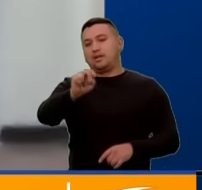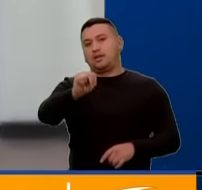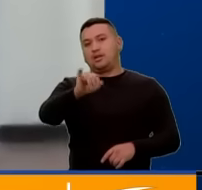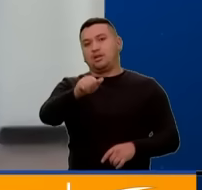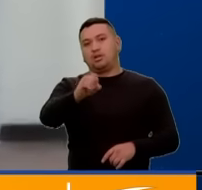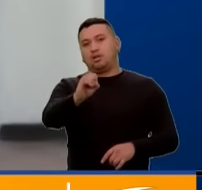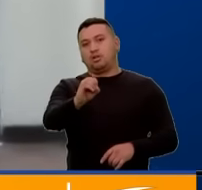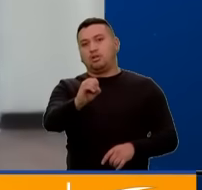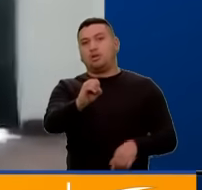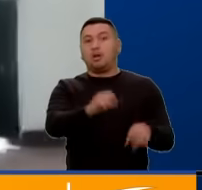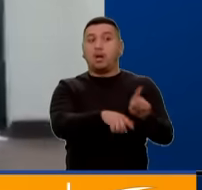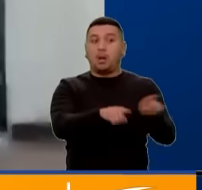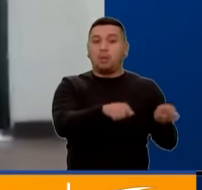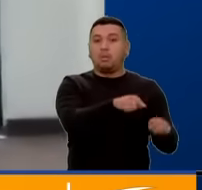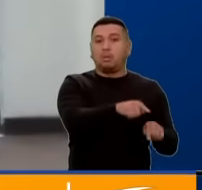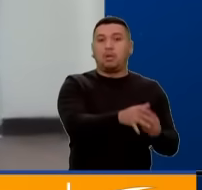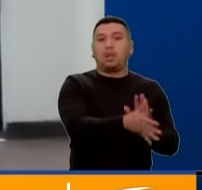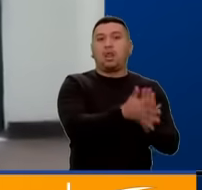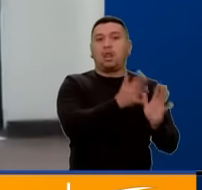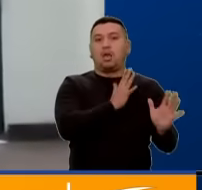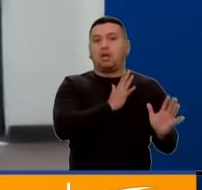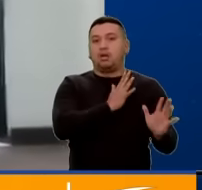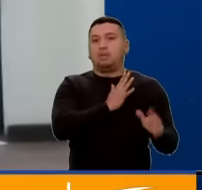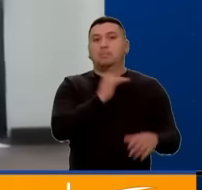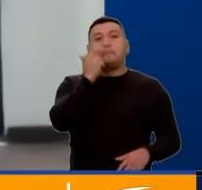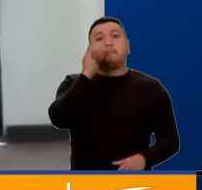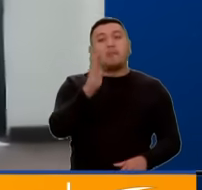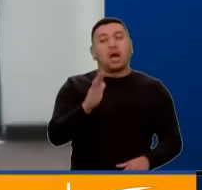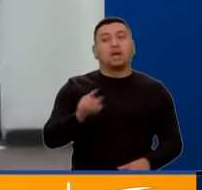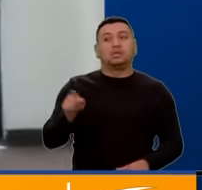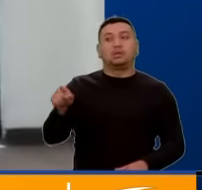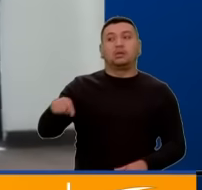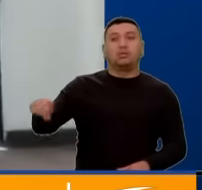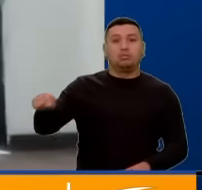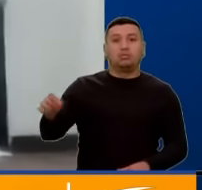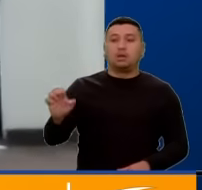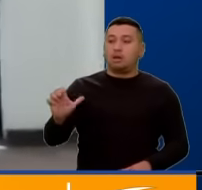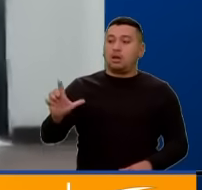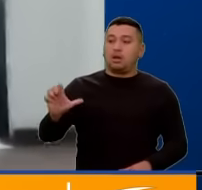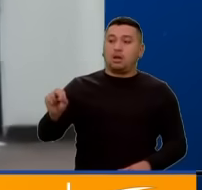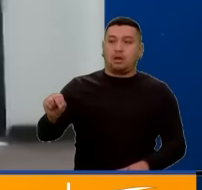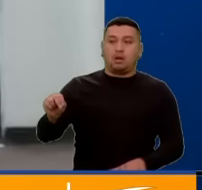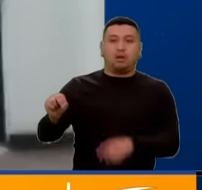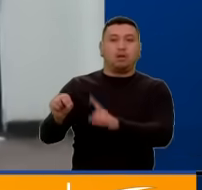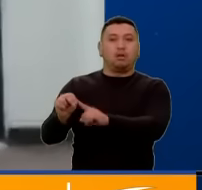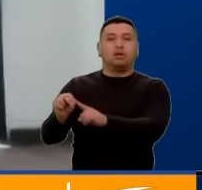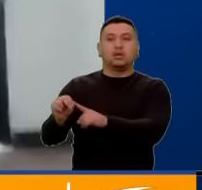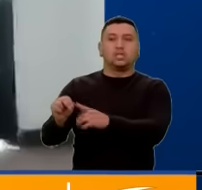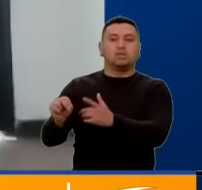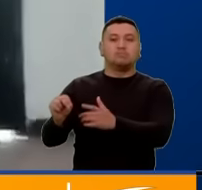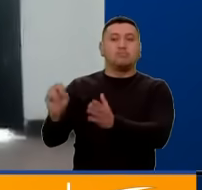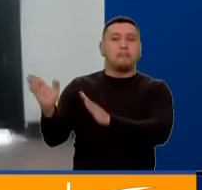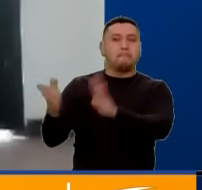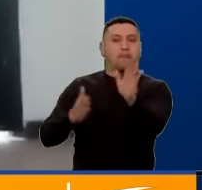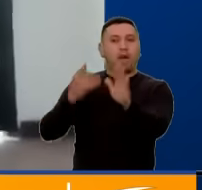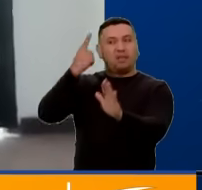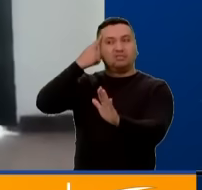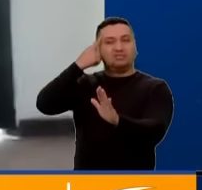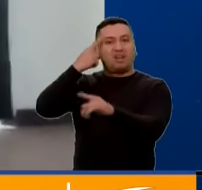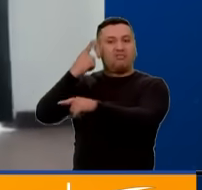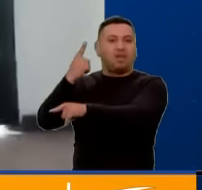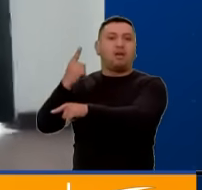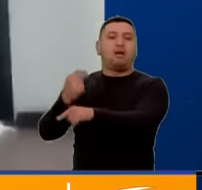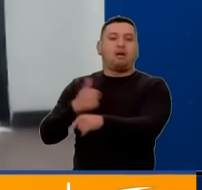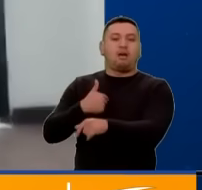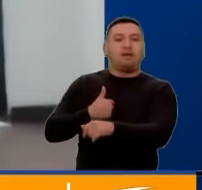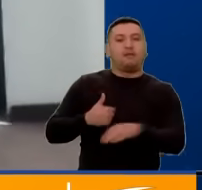porque como tal, retén como tal, no había sobre ese sector. También